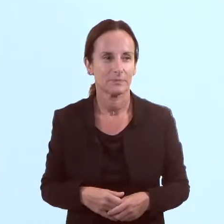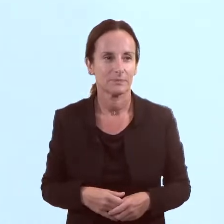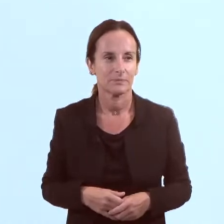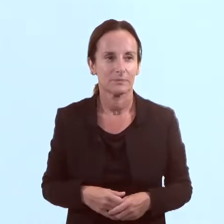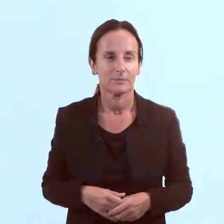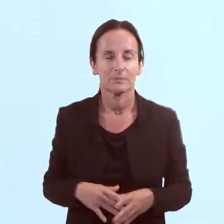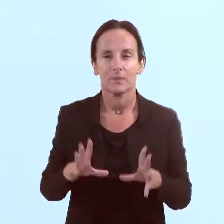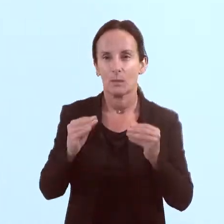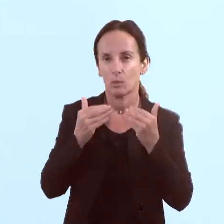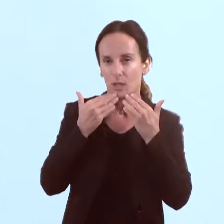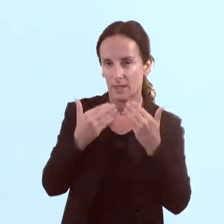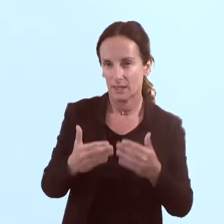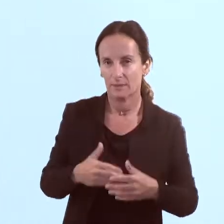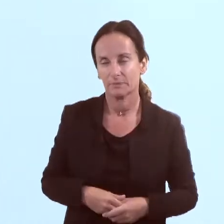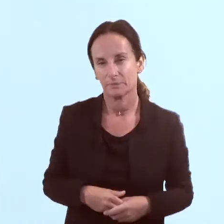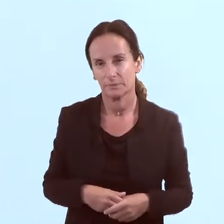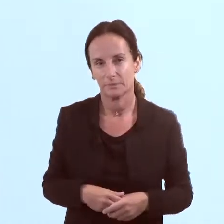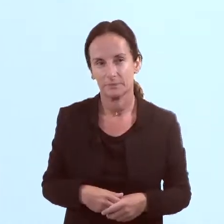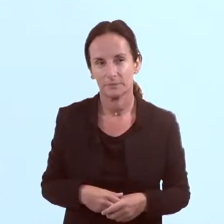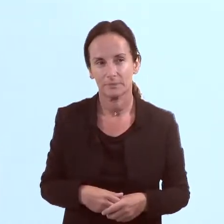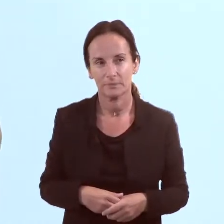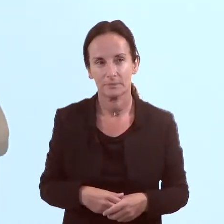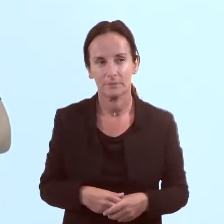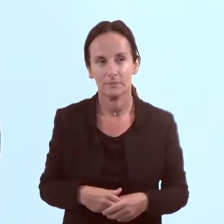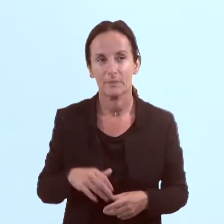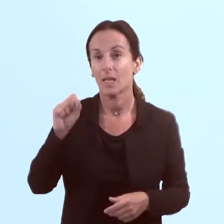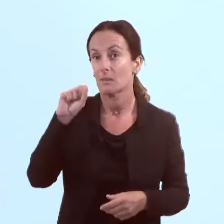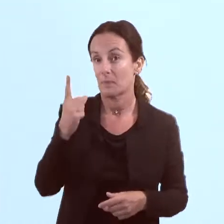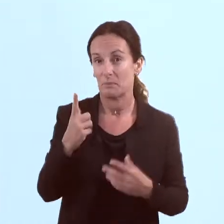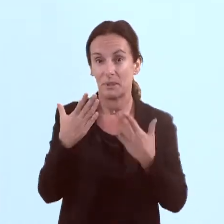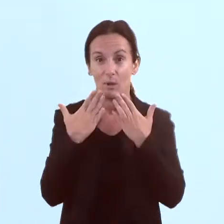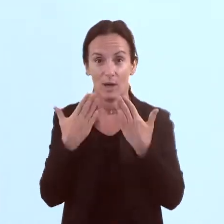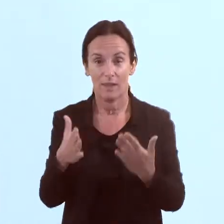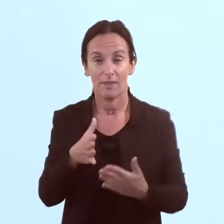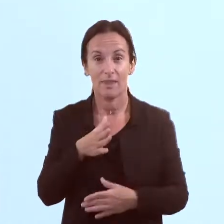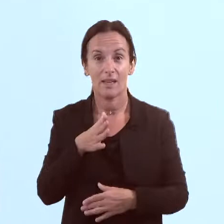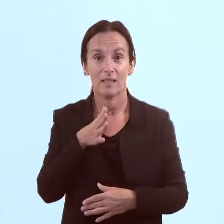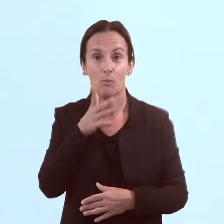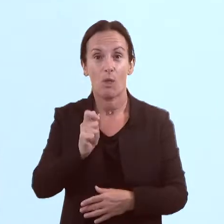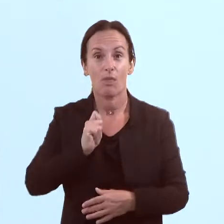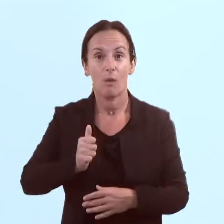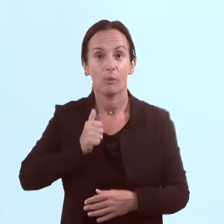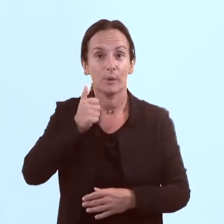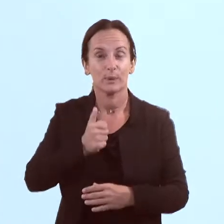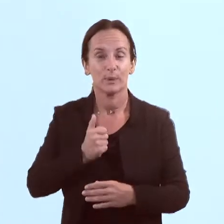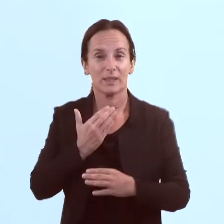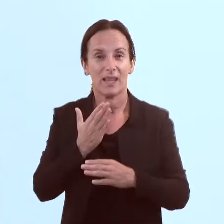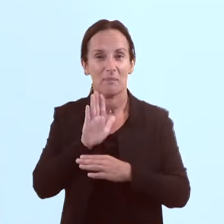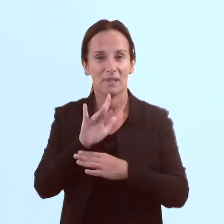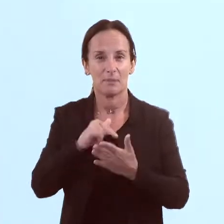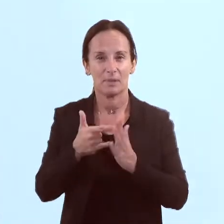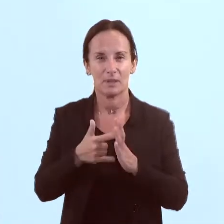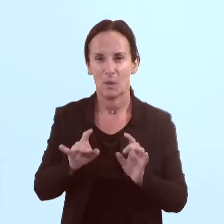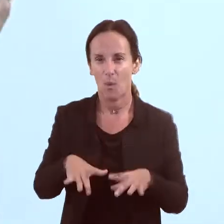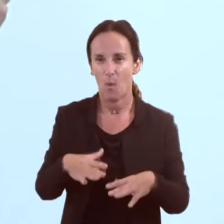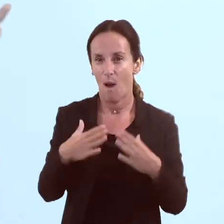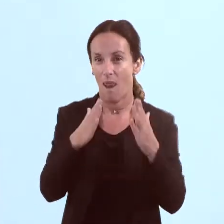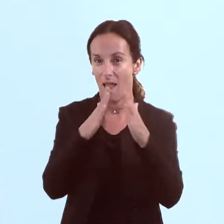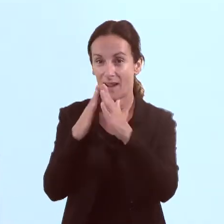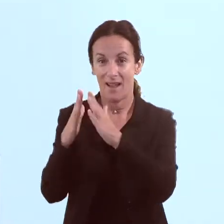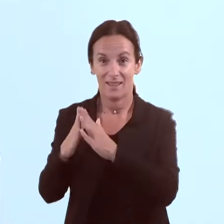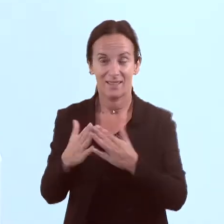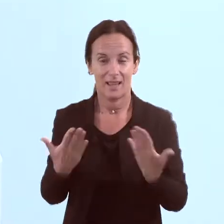Muchas gracias. Bueno, lo primero agradecer la oportunidad de presentar aquí estos proyectos. Es como estar en casa, no por el hecho de estar